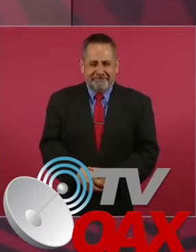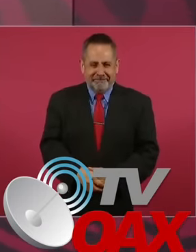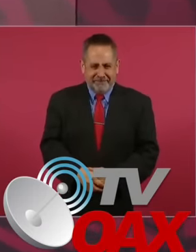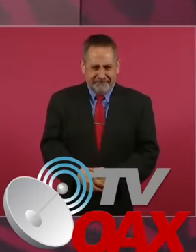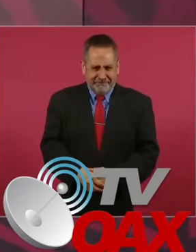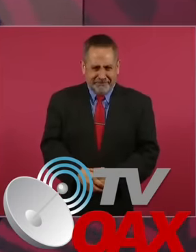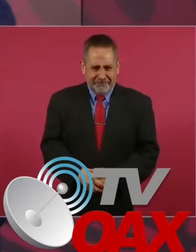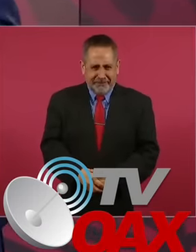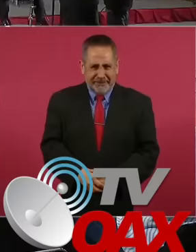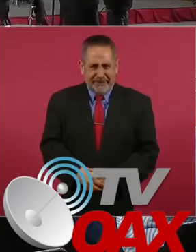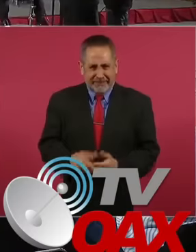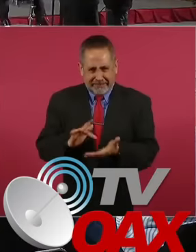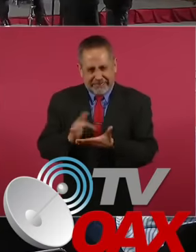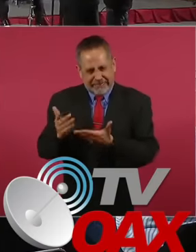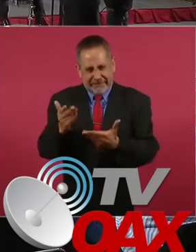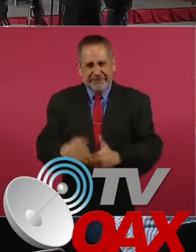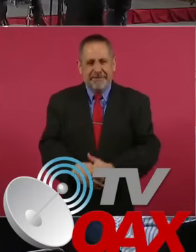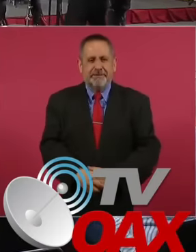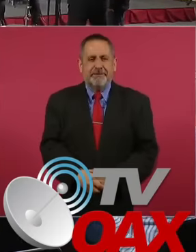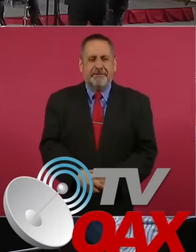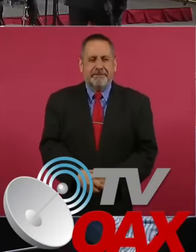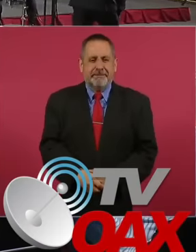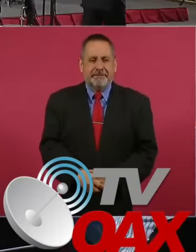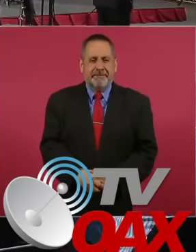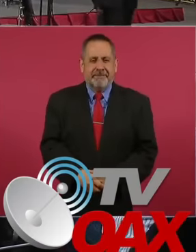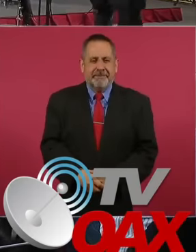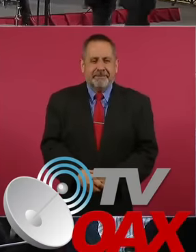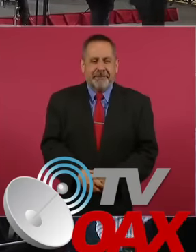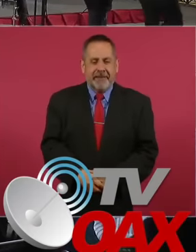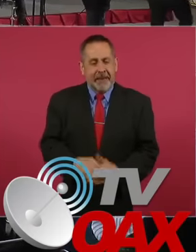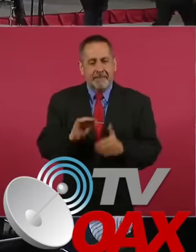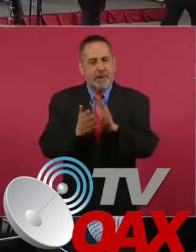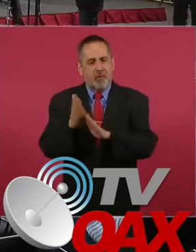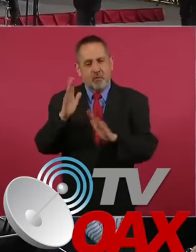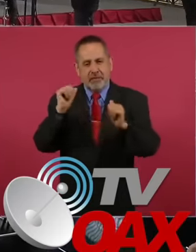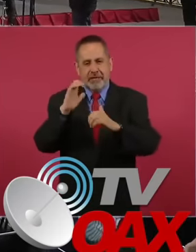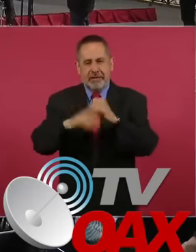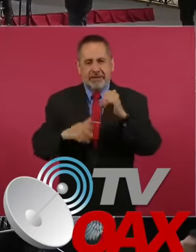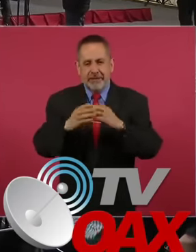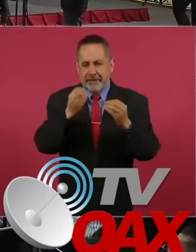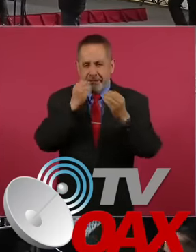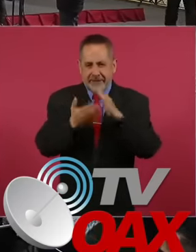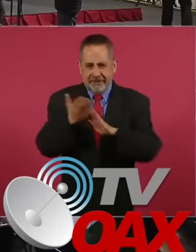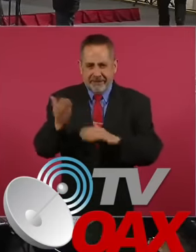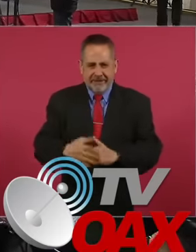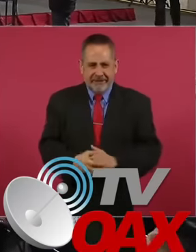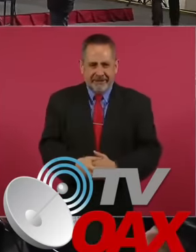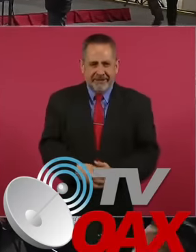Muchas gracias. Bueno, ya, vámonos a desayunar.